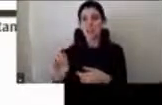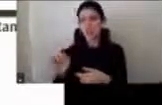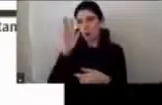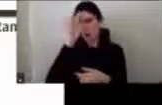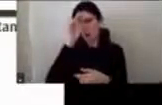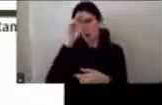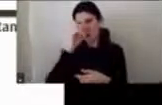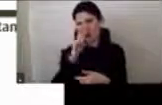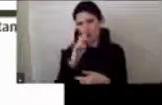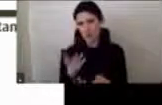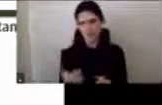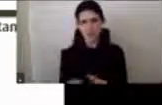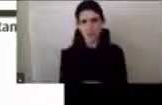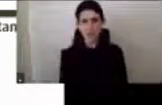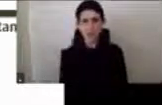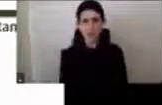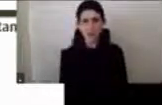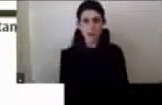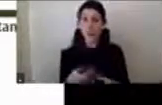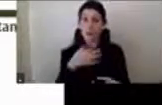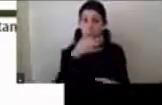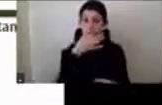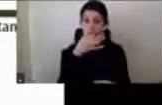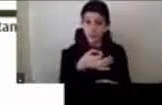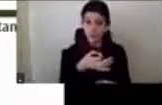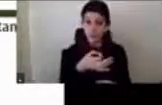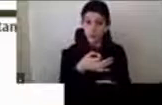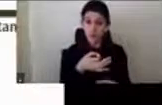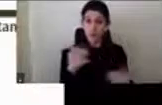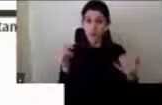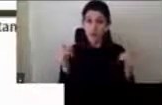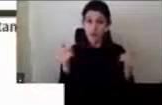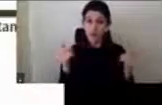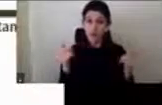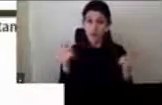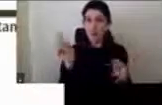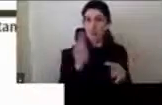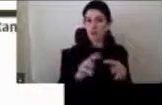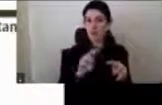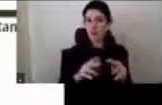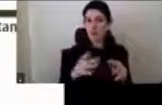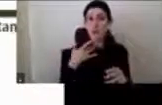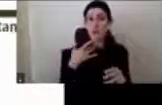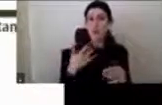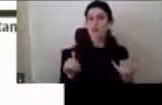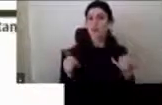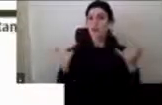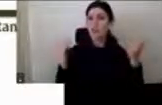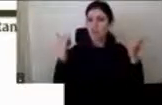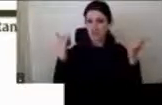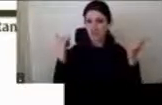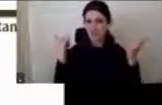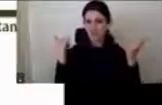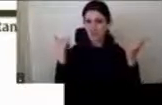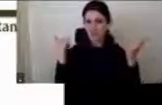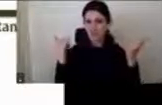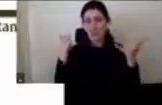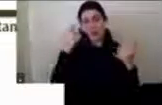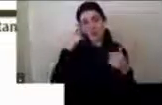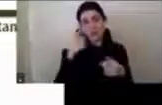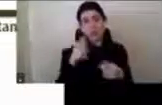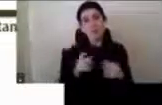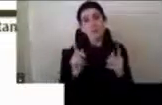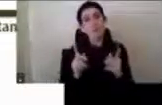Como lo mencioné, el juego está creado para divertirse, ese es su propósito. Pero aún así podemos encontrar